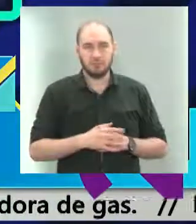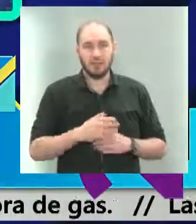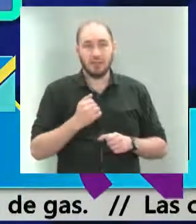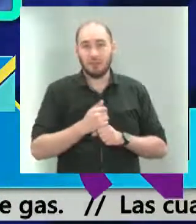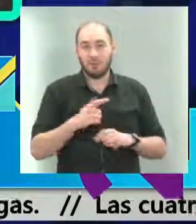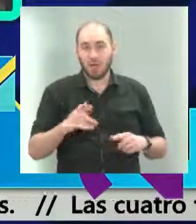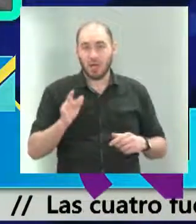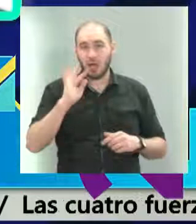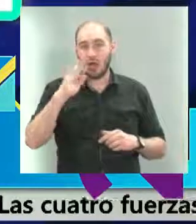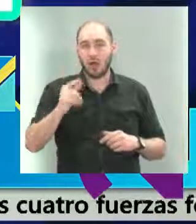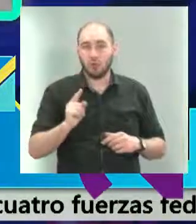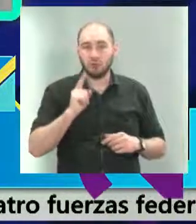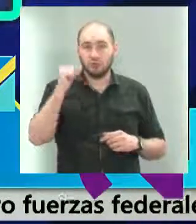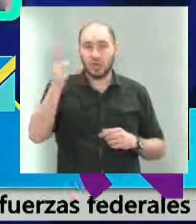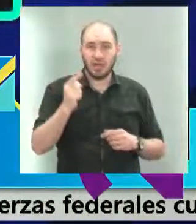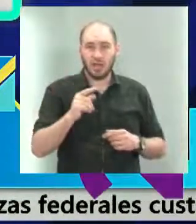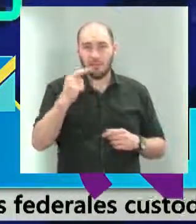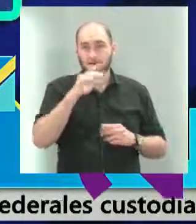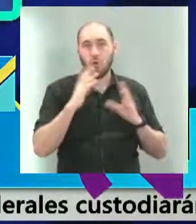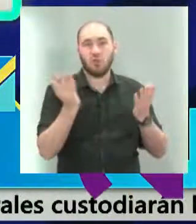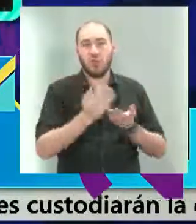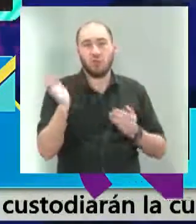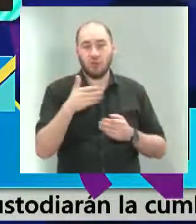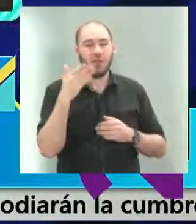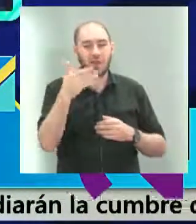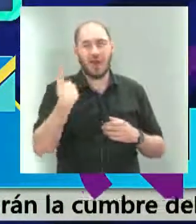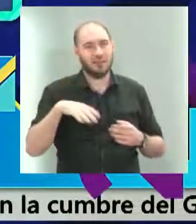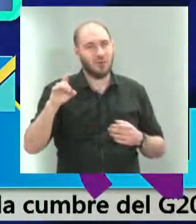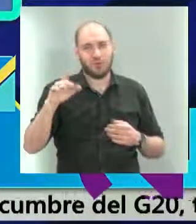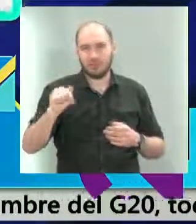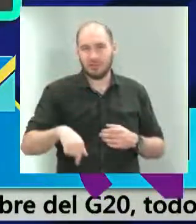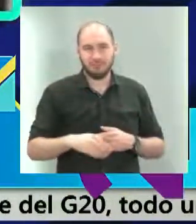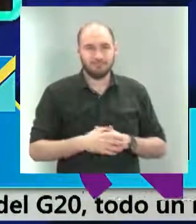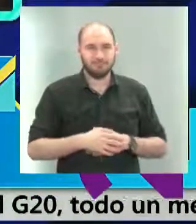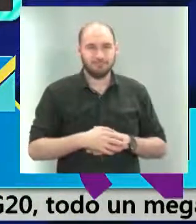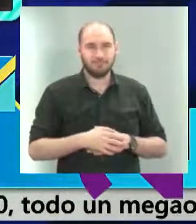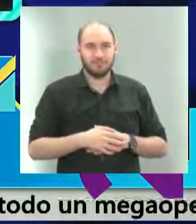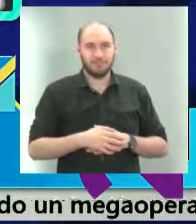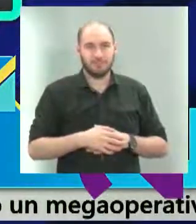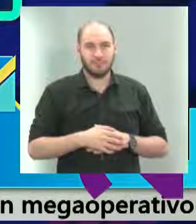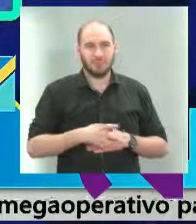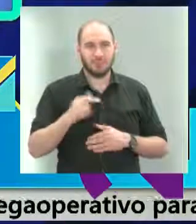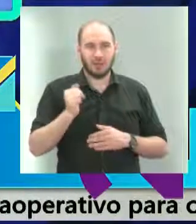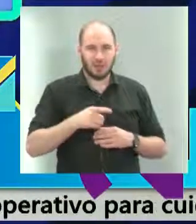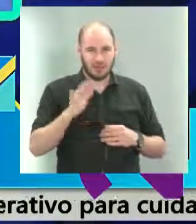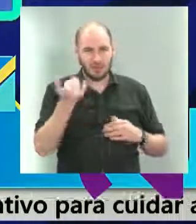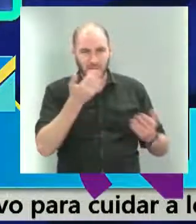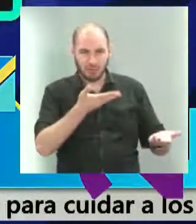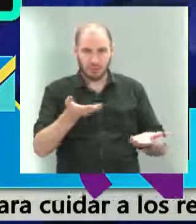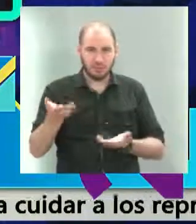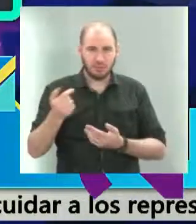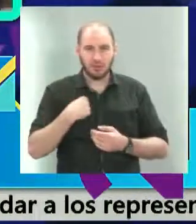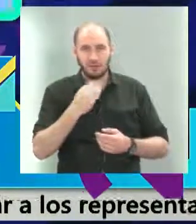un trabajo ir a Rusia va a todos los mundiales. Eso pasa en Argentina nada más. Bueno, y todo eso, vos empezás a ver las cosas y todos hacemos la